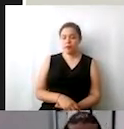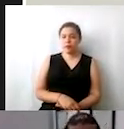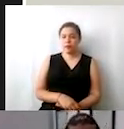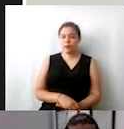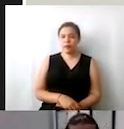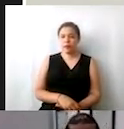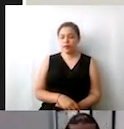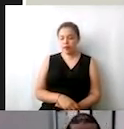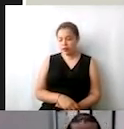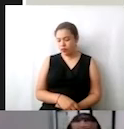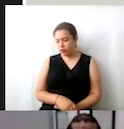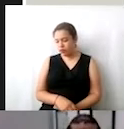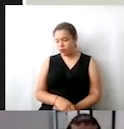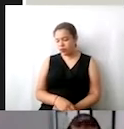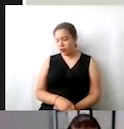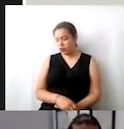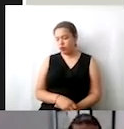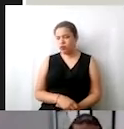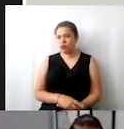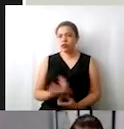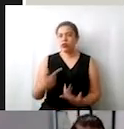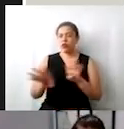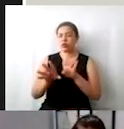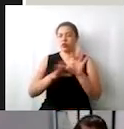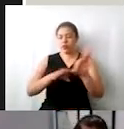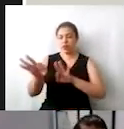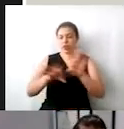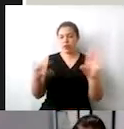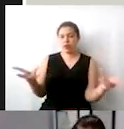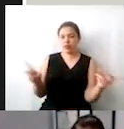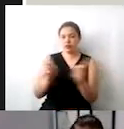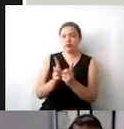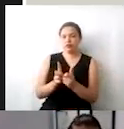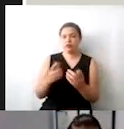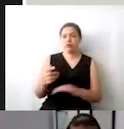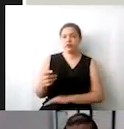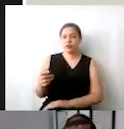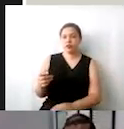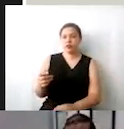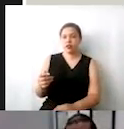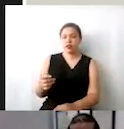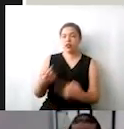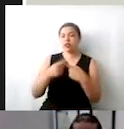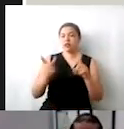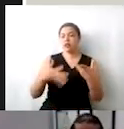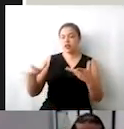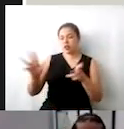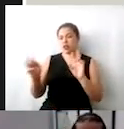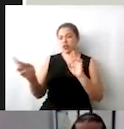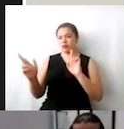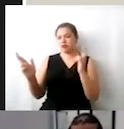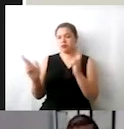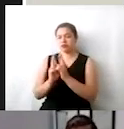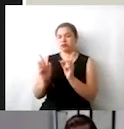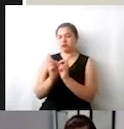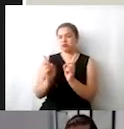relación de trabajo, a diferencia de una relación civil,